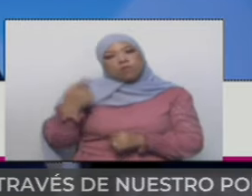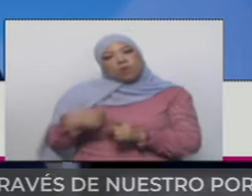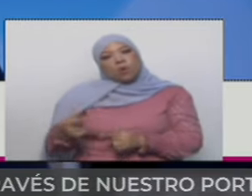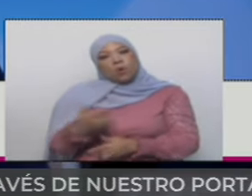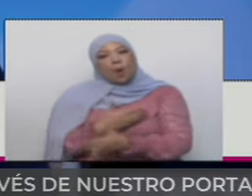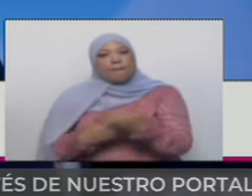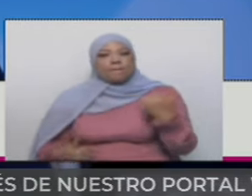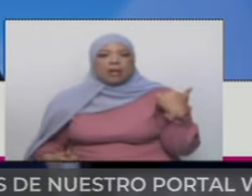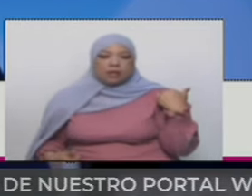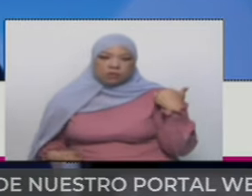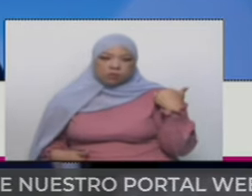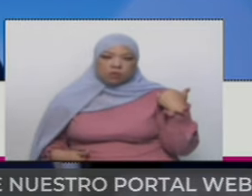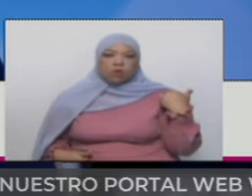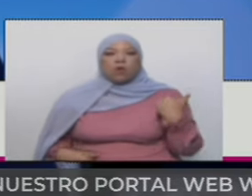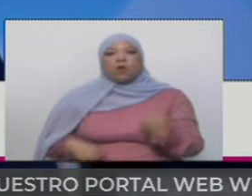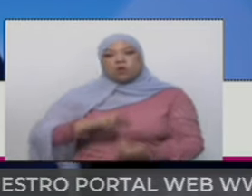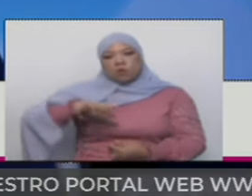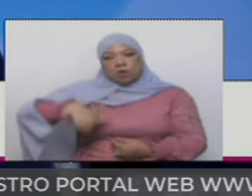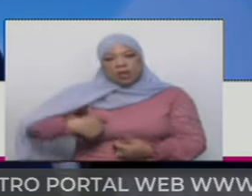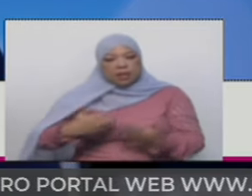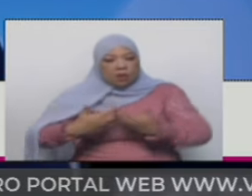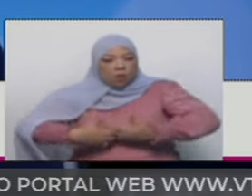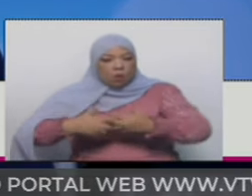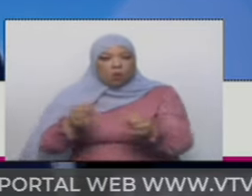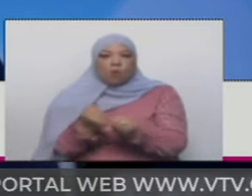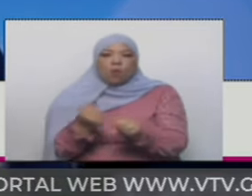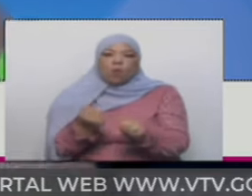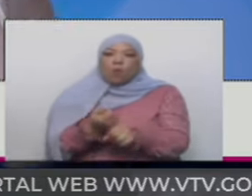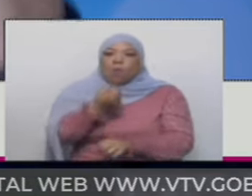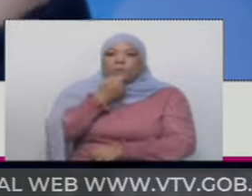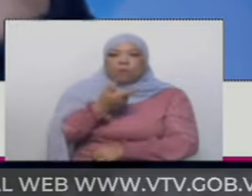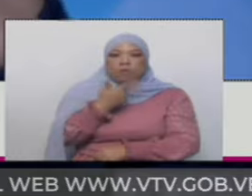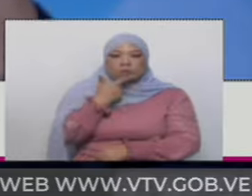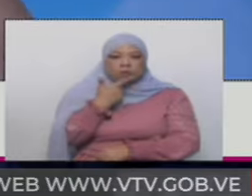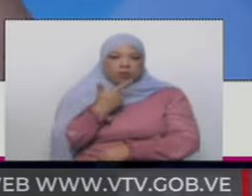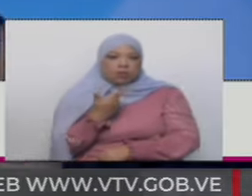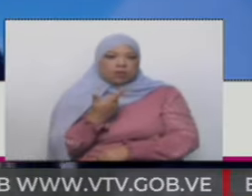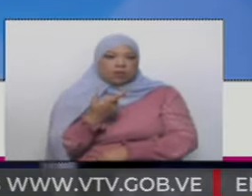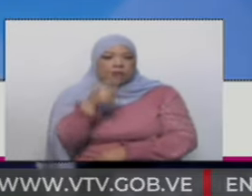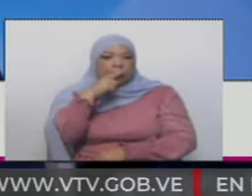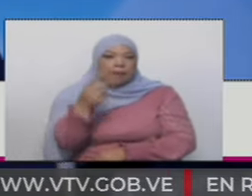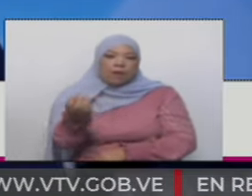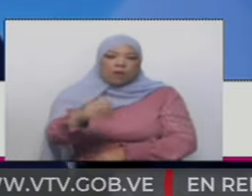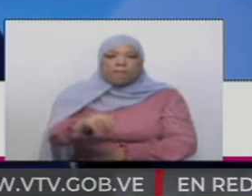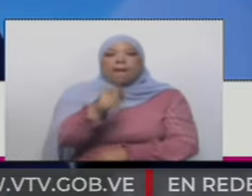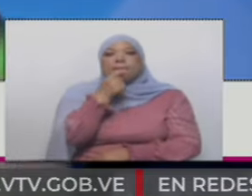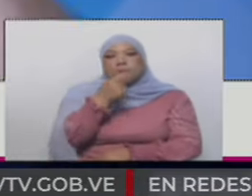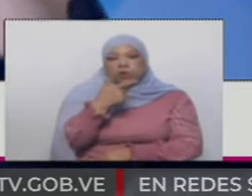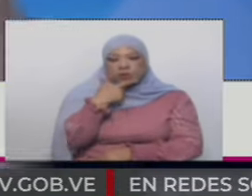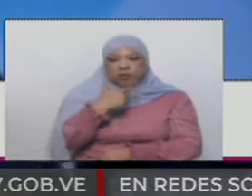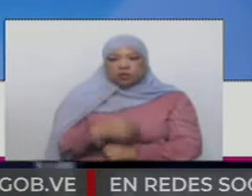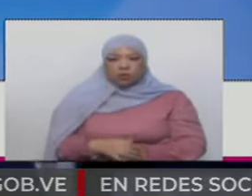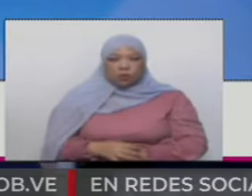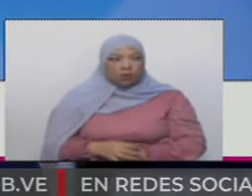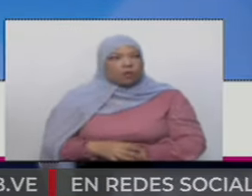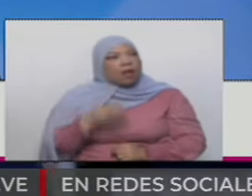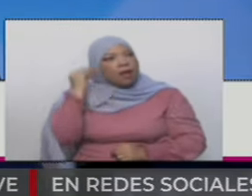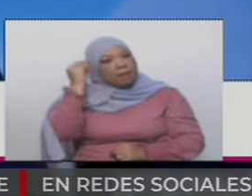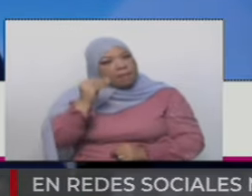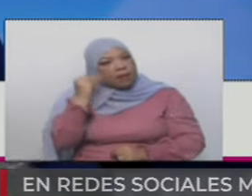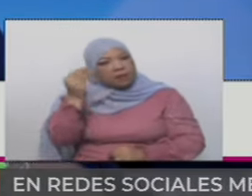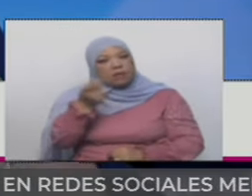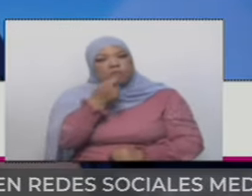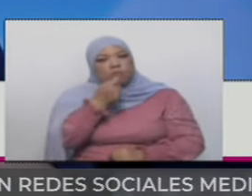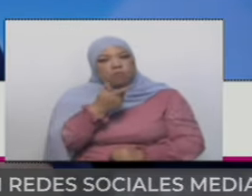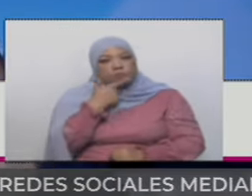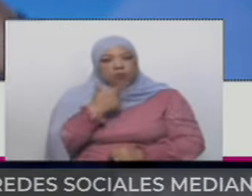nosotros queremos para nuestra empresa algo más, o más grande, porque pensamos en grande,